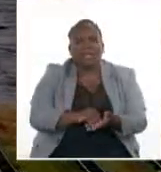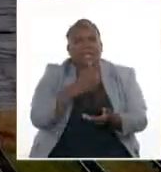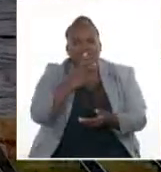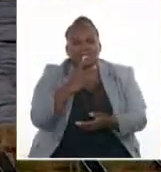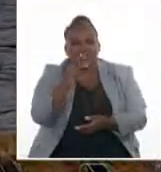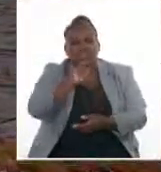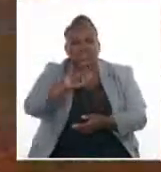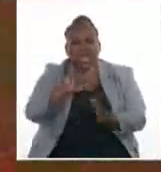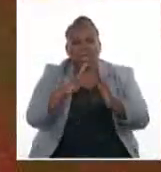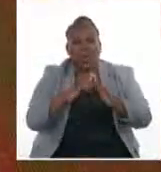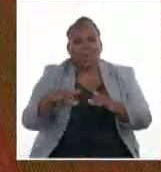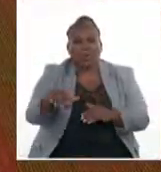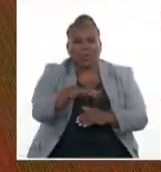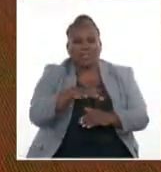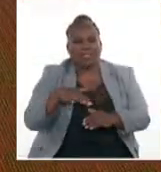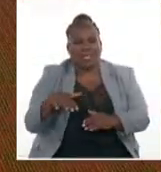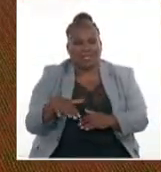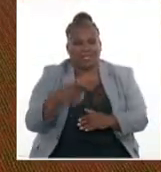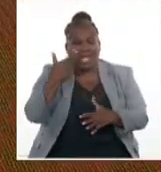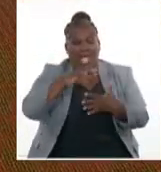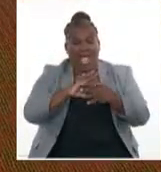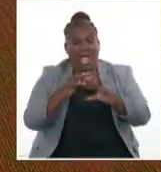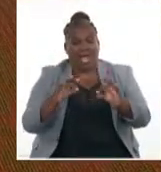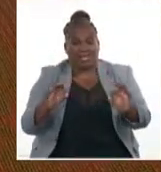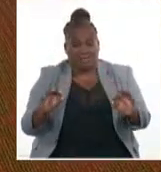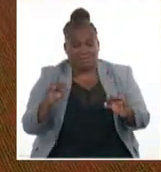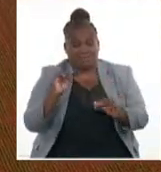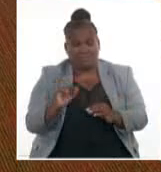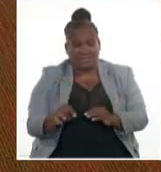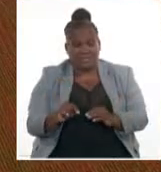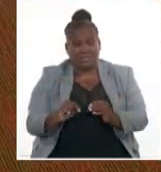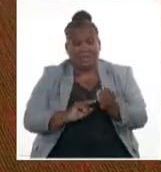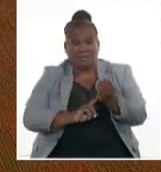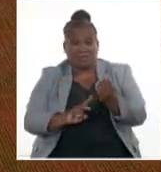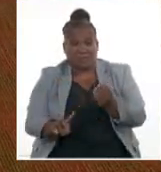comunidades. Desde Artemisa, Norby Montesino y Yarima Córdoba, Canal Cubano de